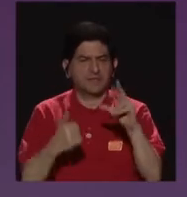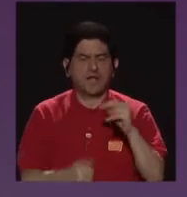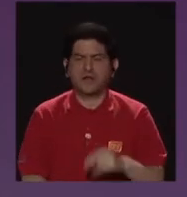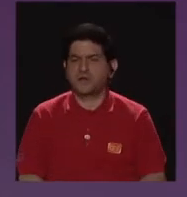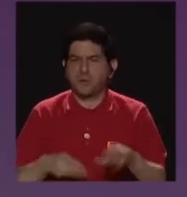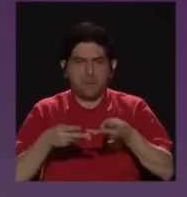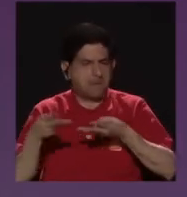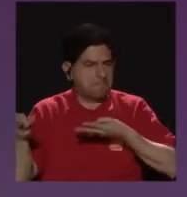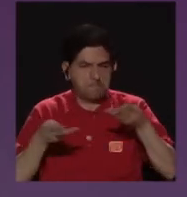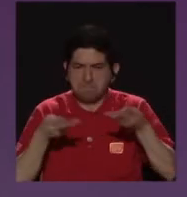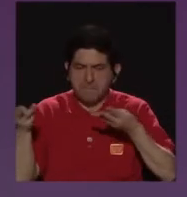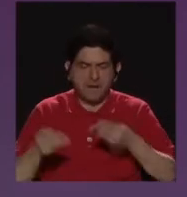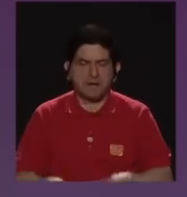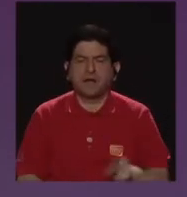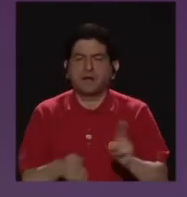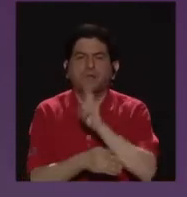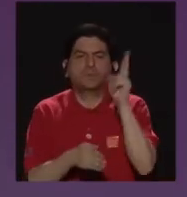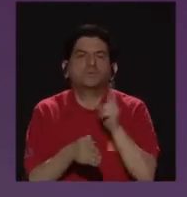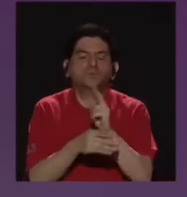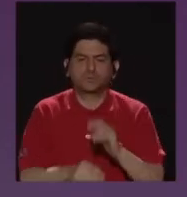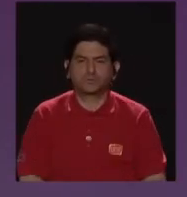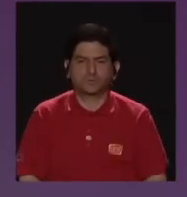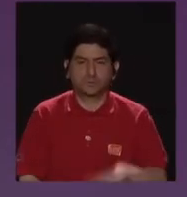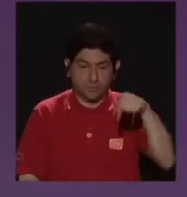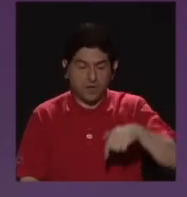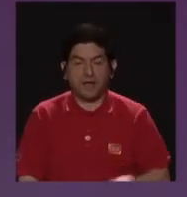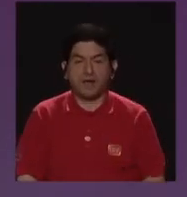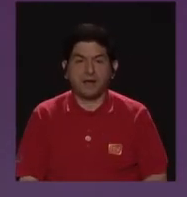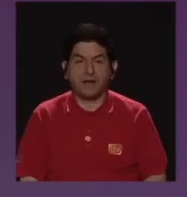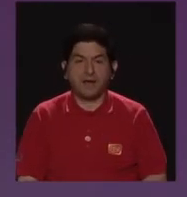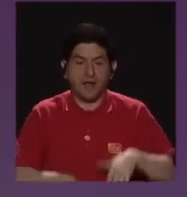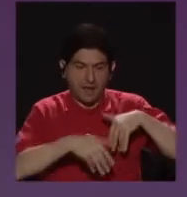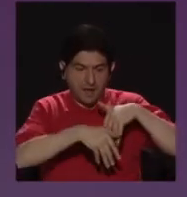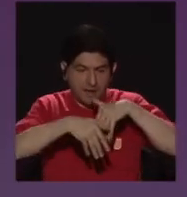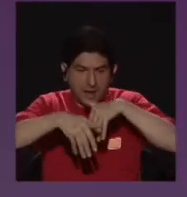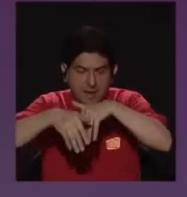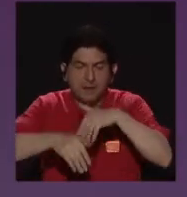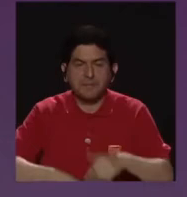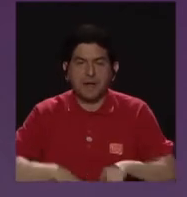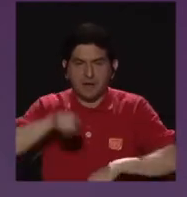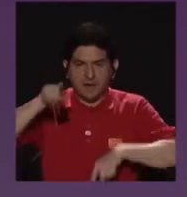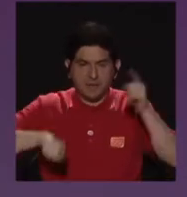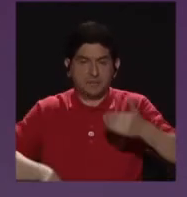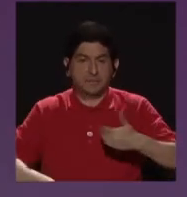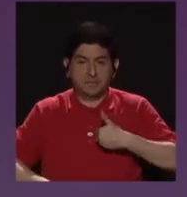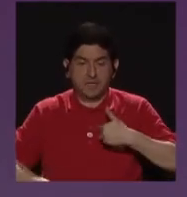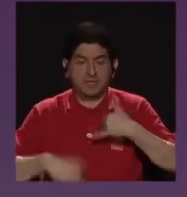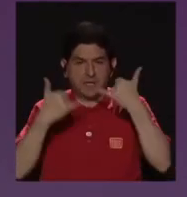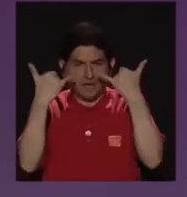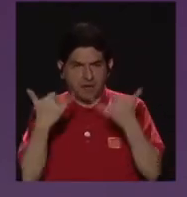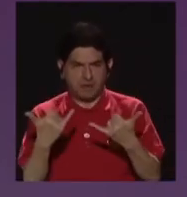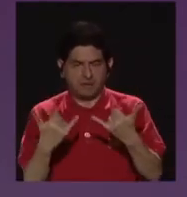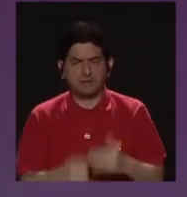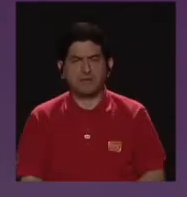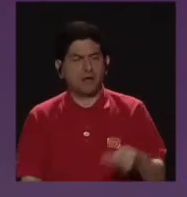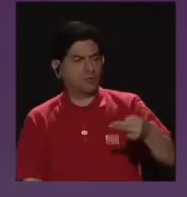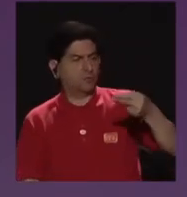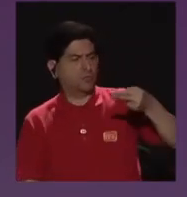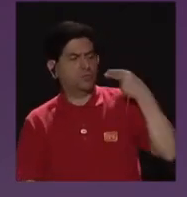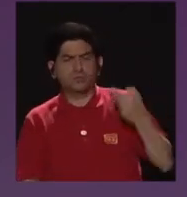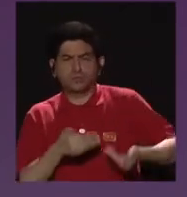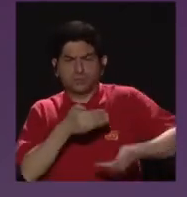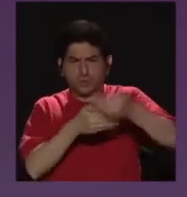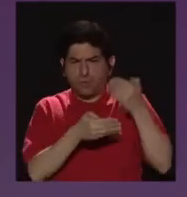mercancía más o sea que la marcha de la diversidad como lo hemos dicho y tiene toda una historia detrás